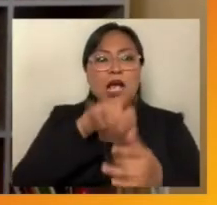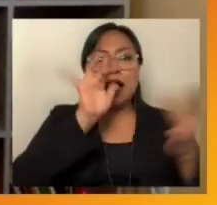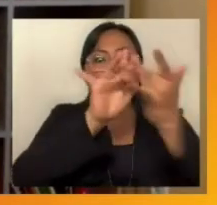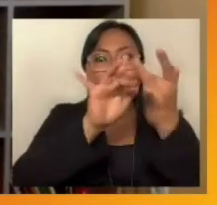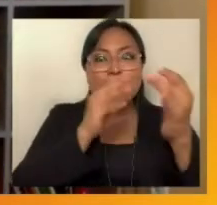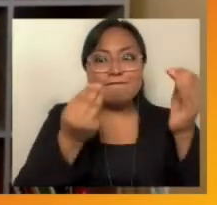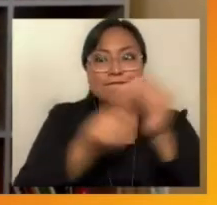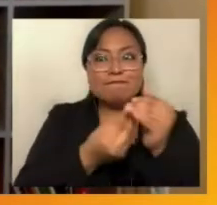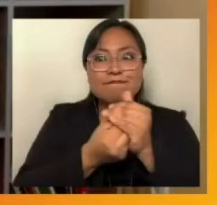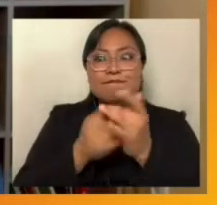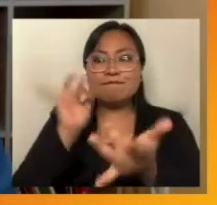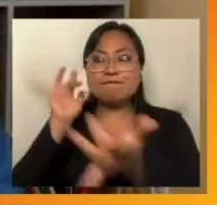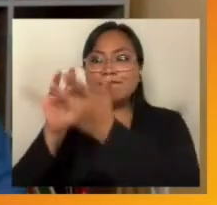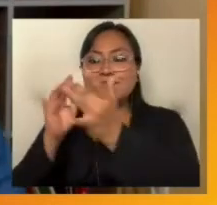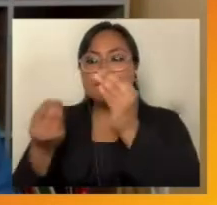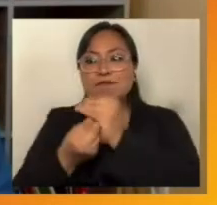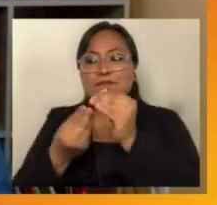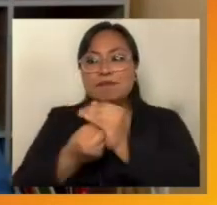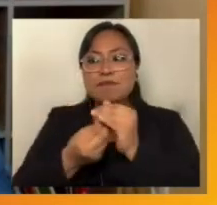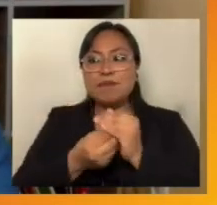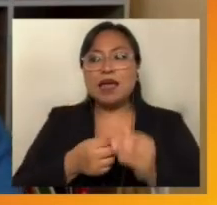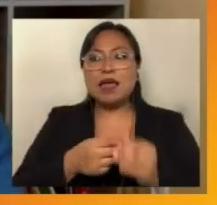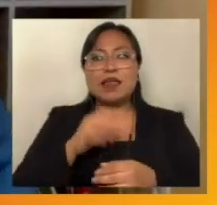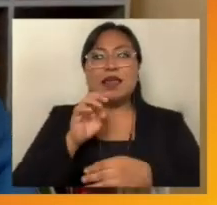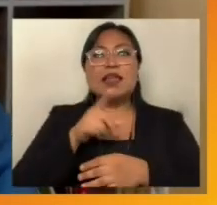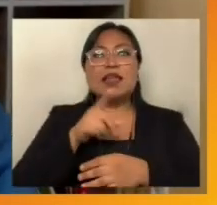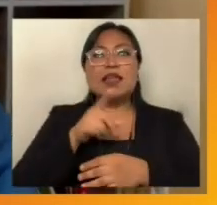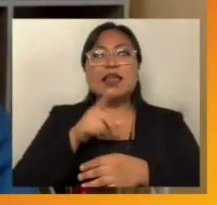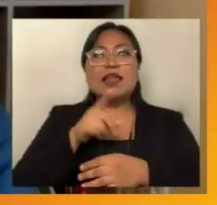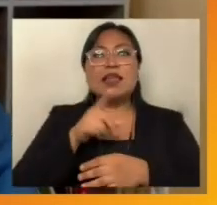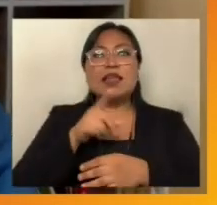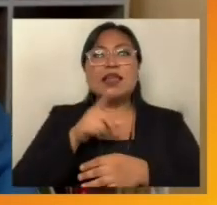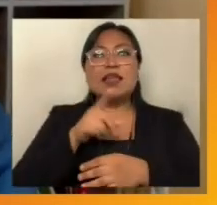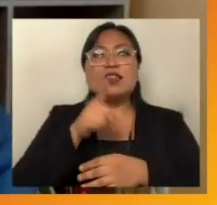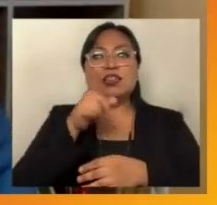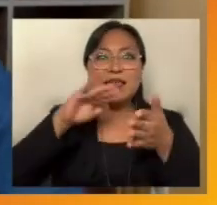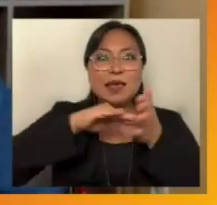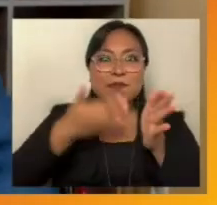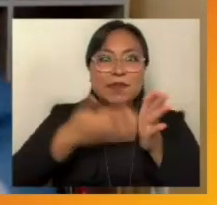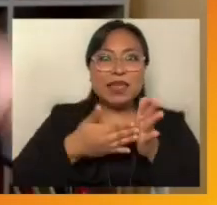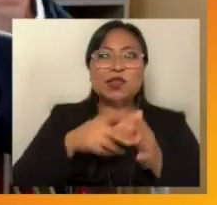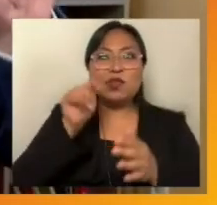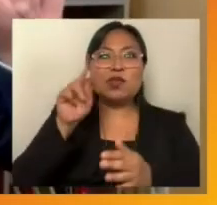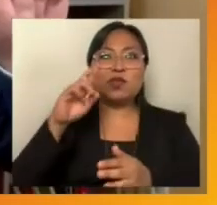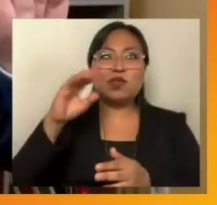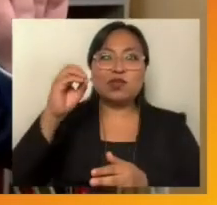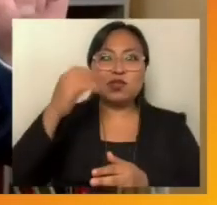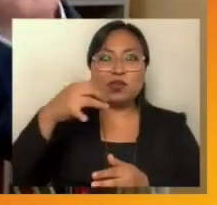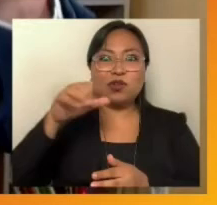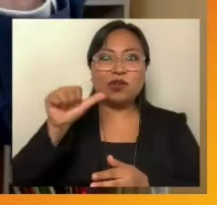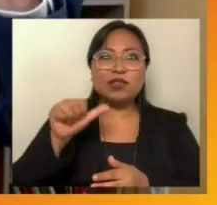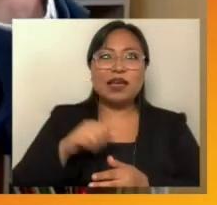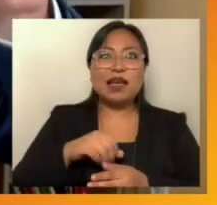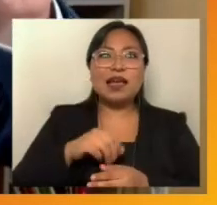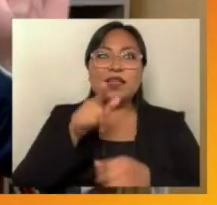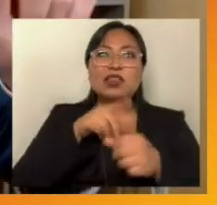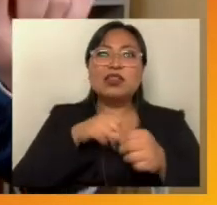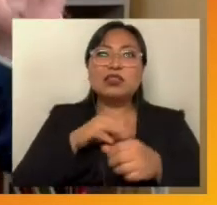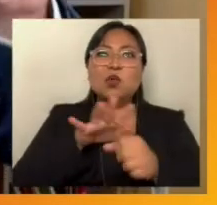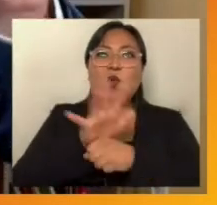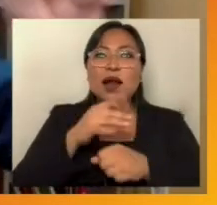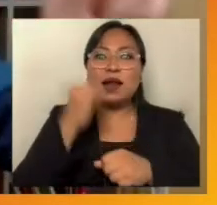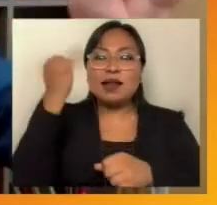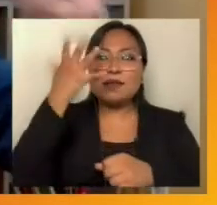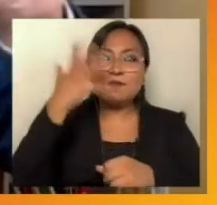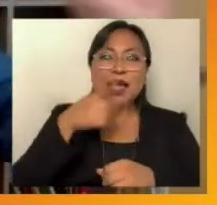crear contenido con metodología CSI y metodología Troya. Y la tercera es, ¿qué imagen